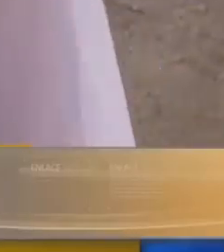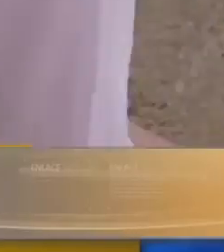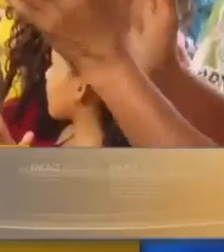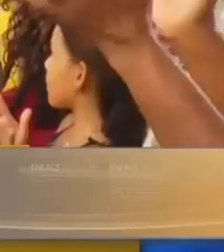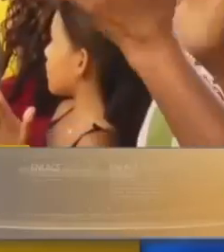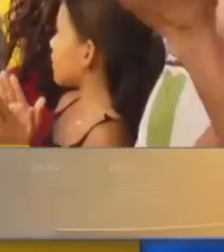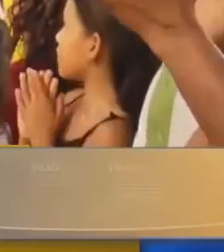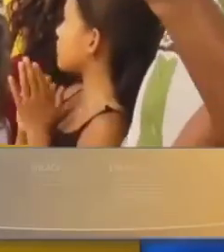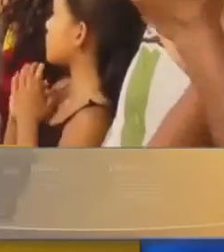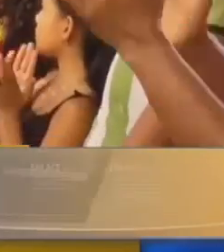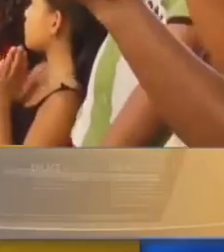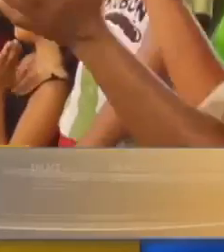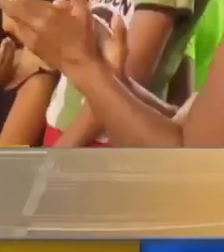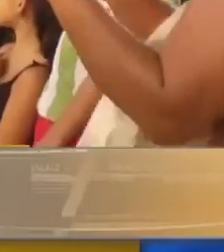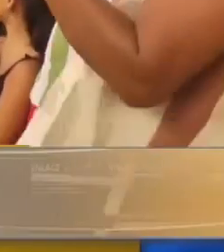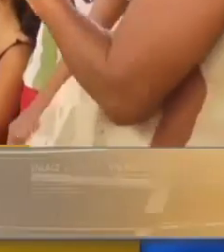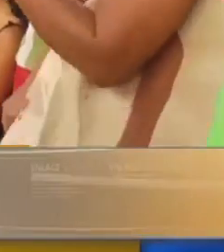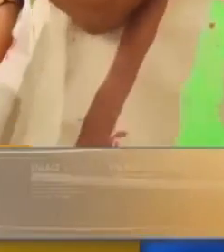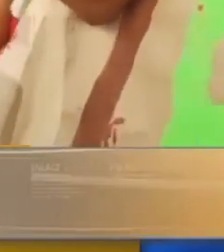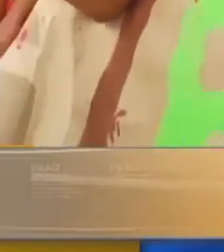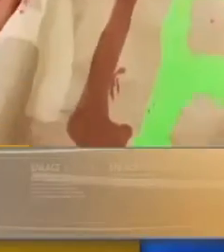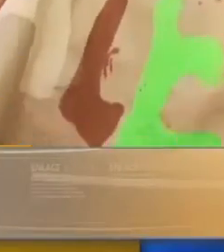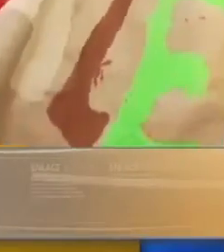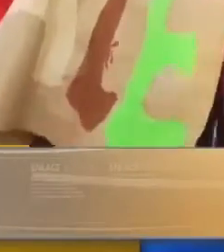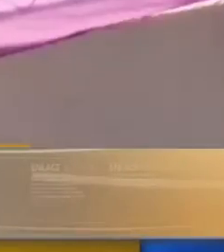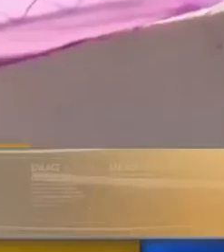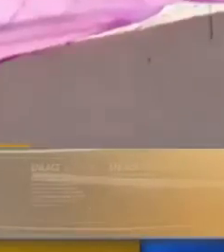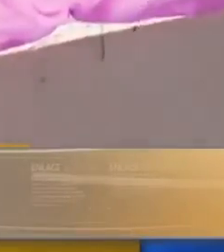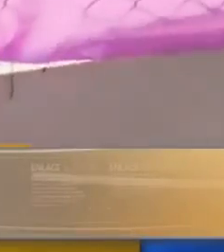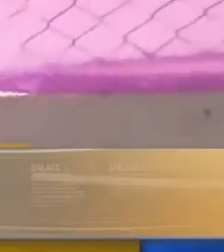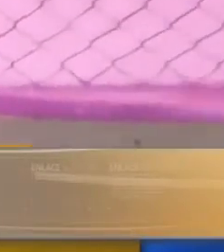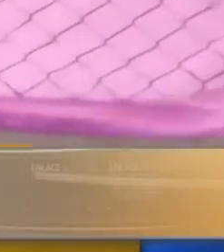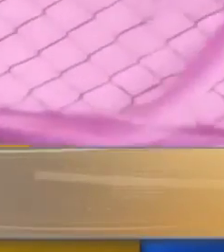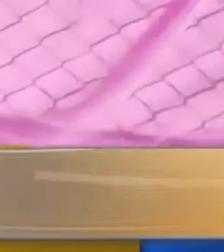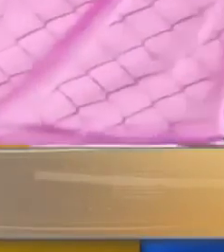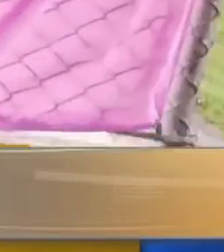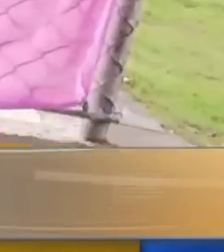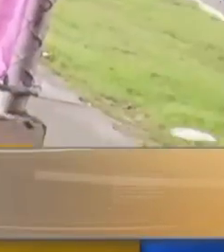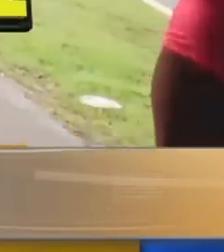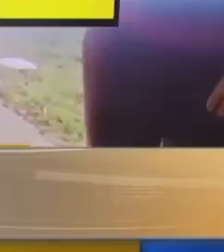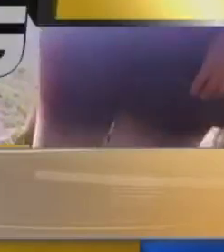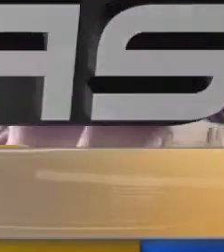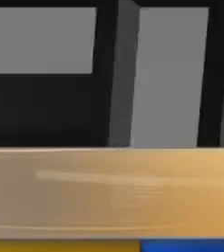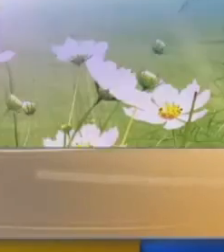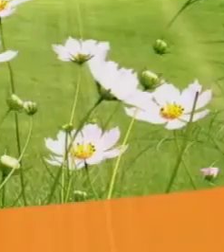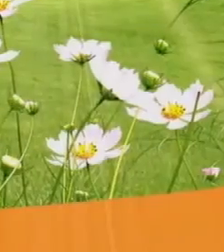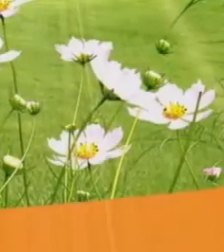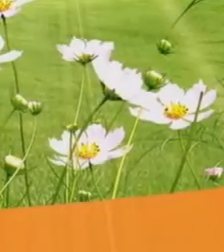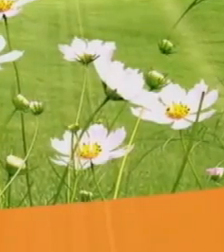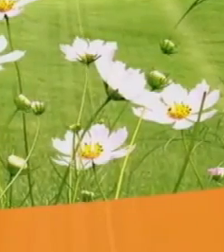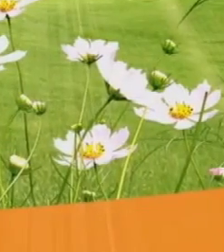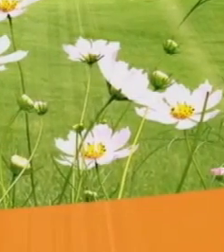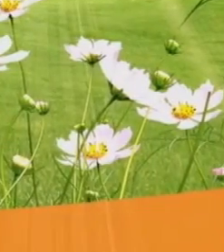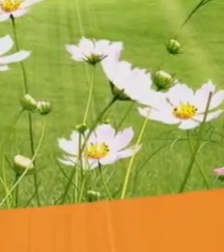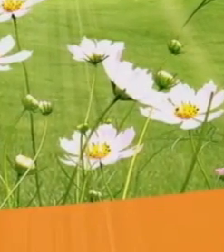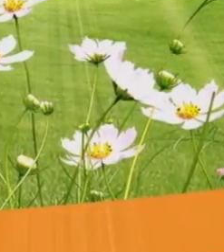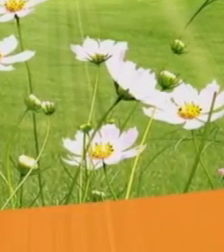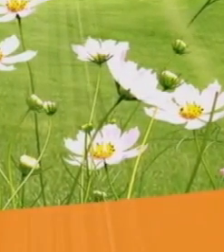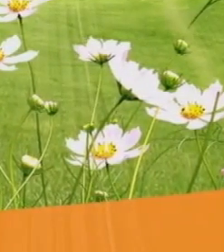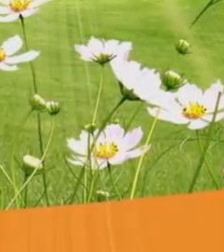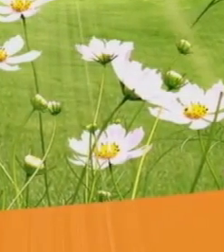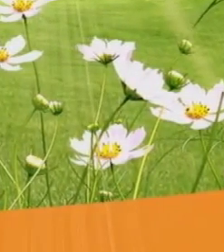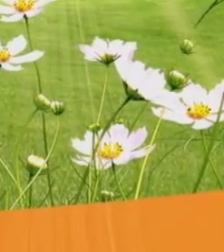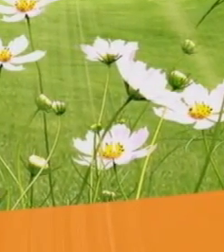de vida de este sector de la Comuna 5 de Barranca Bermeja. Fue coronada reina, virreina y primera princesa. Con el patrocinio de